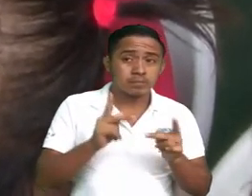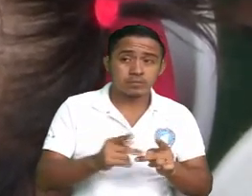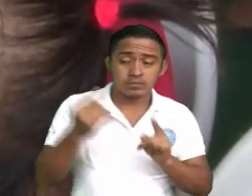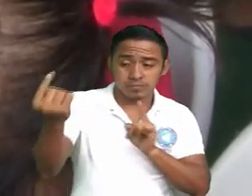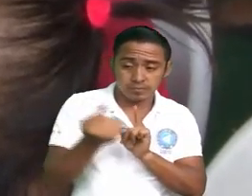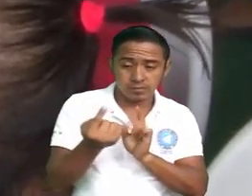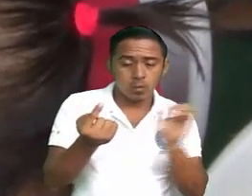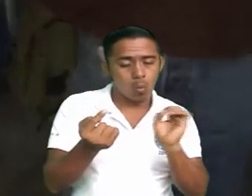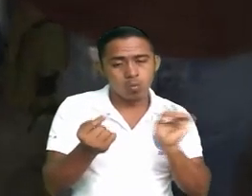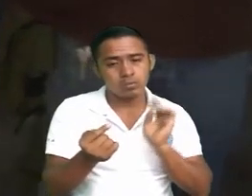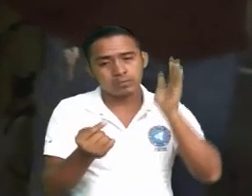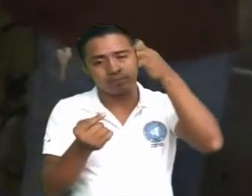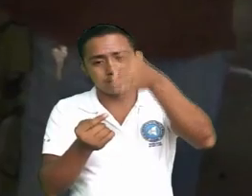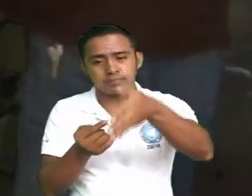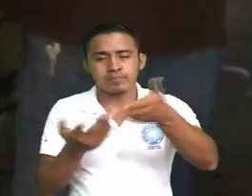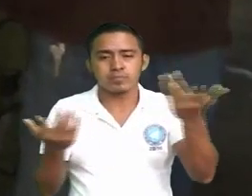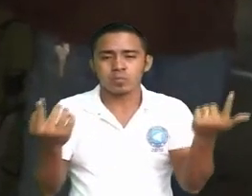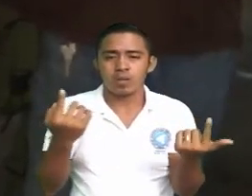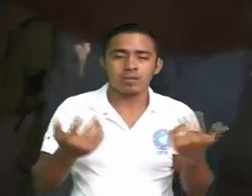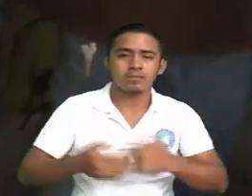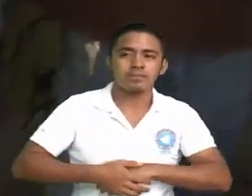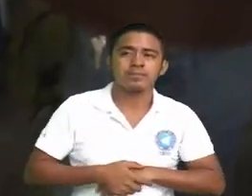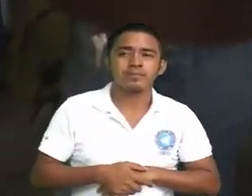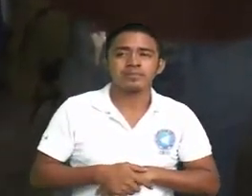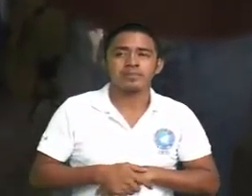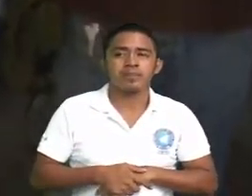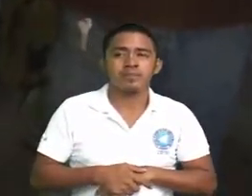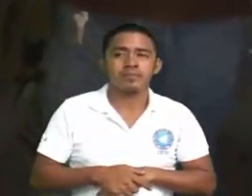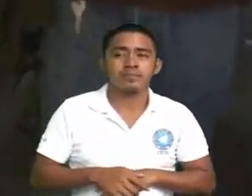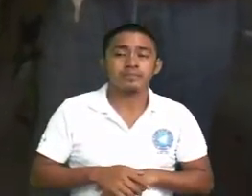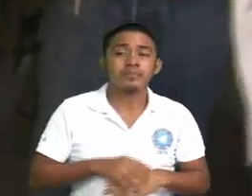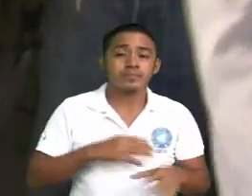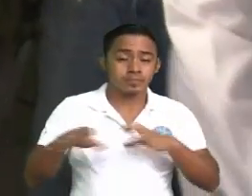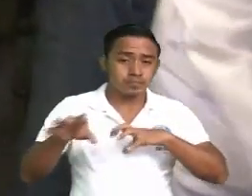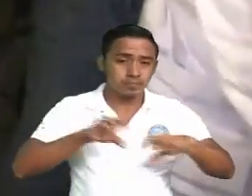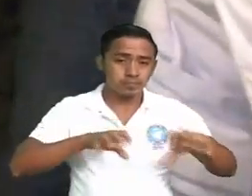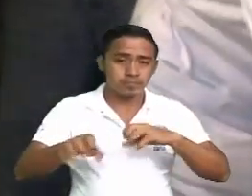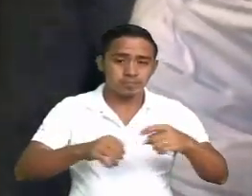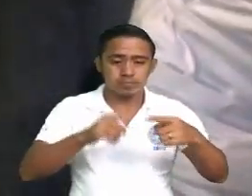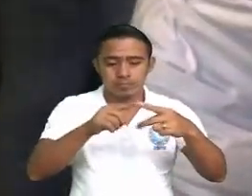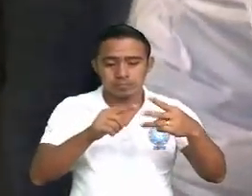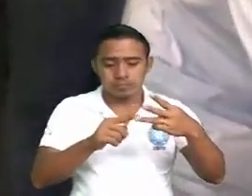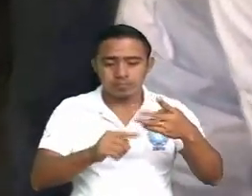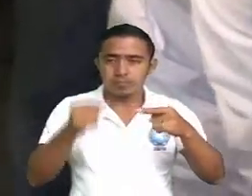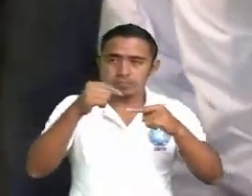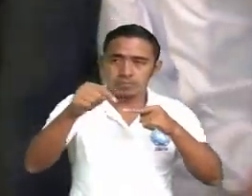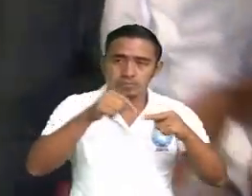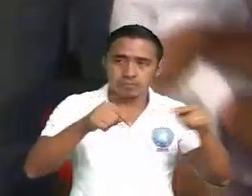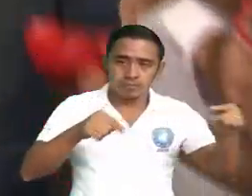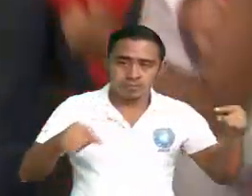llegando o ustedes yendo a vacunar? Bueno, nosotros empleamos dentro de la jornada 3 estrategias. La primera estrategia, que es